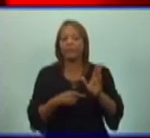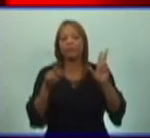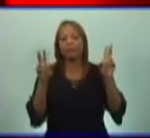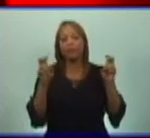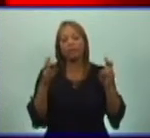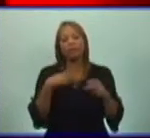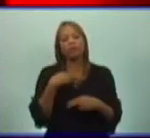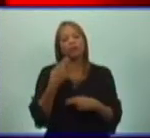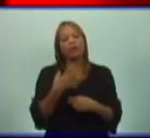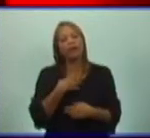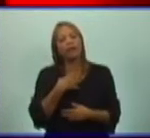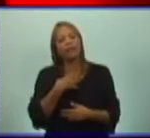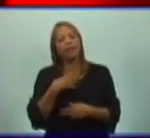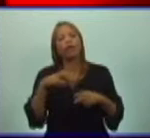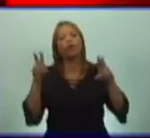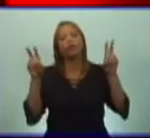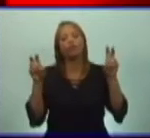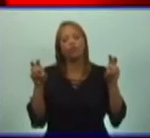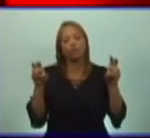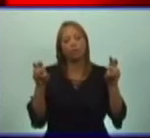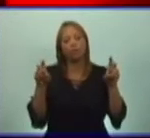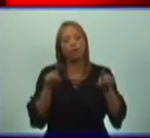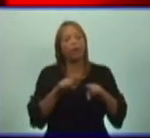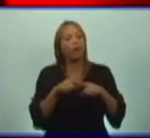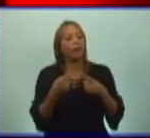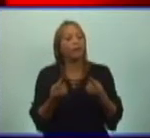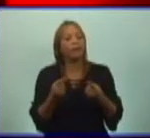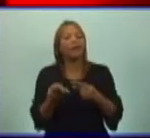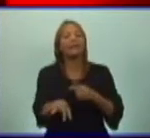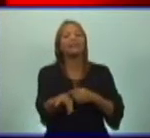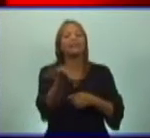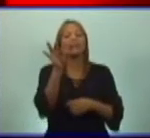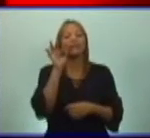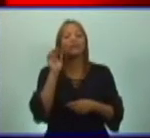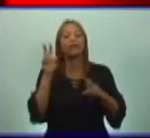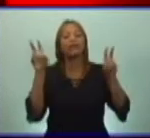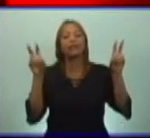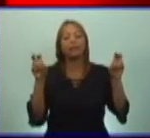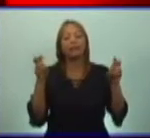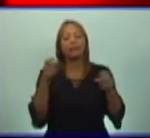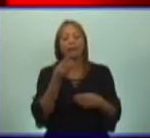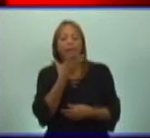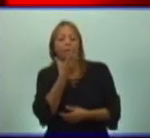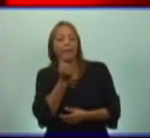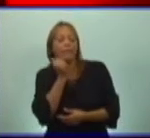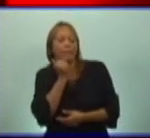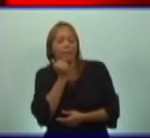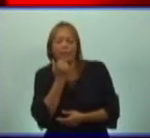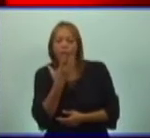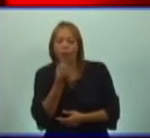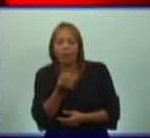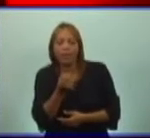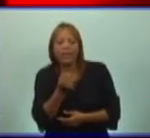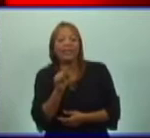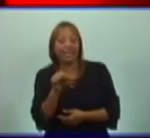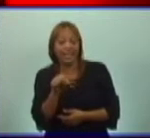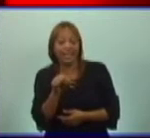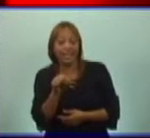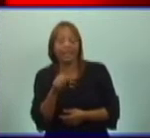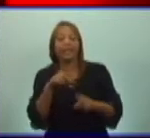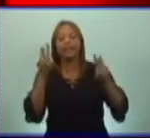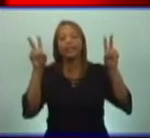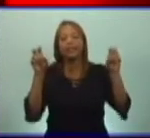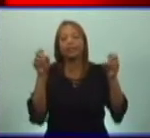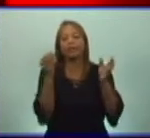a tener el título, porque ustedes van a seleccionar el tema que les resulte más motivador y ese es el título que van